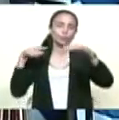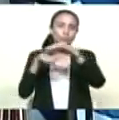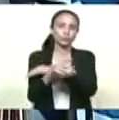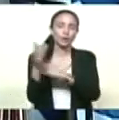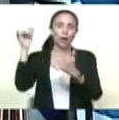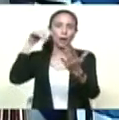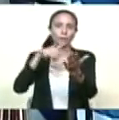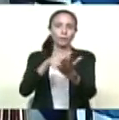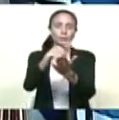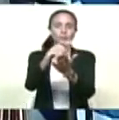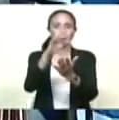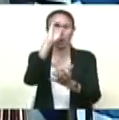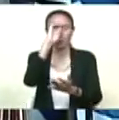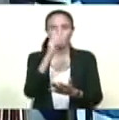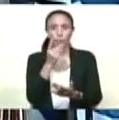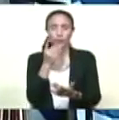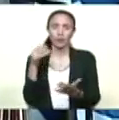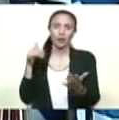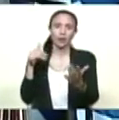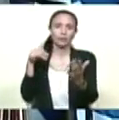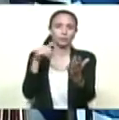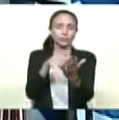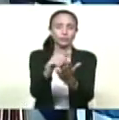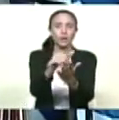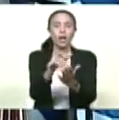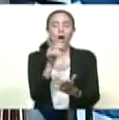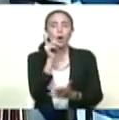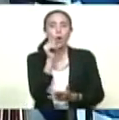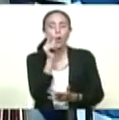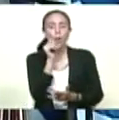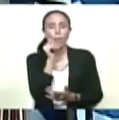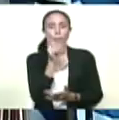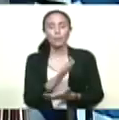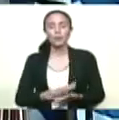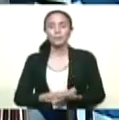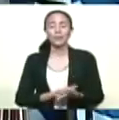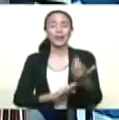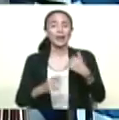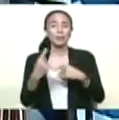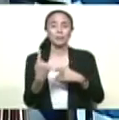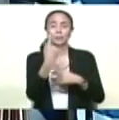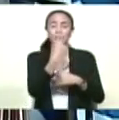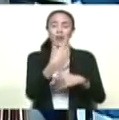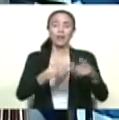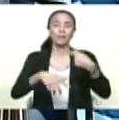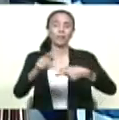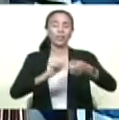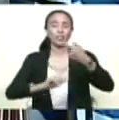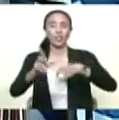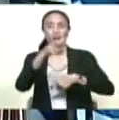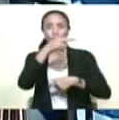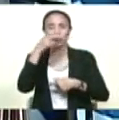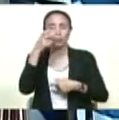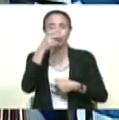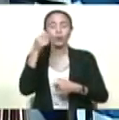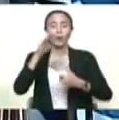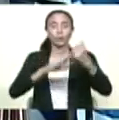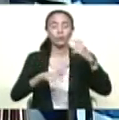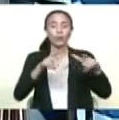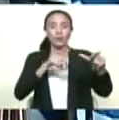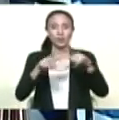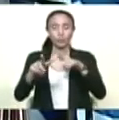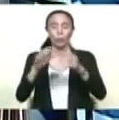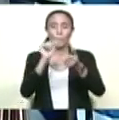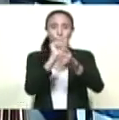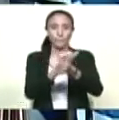el propietario esa droga era yo el palmar el principal capo de la droga ha detenido en los últimos tiempos en nuestro